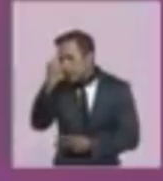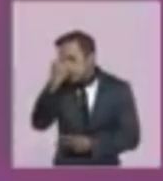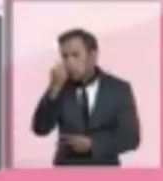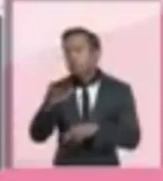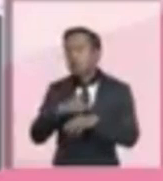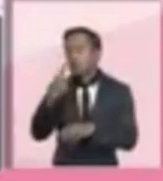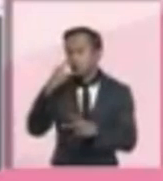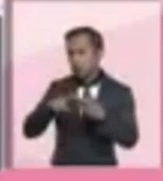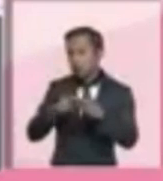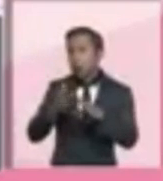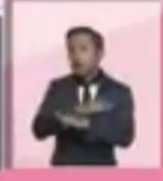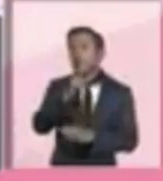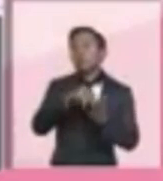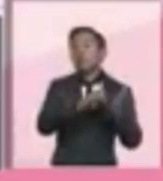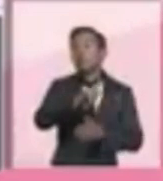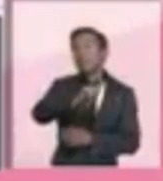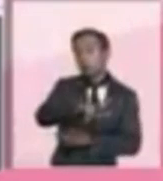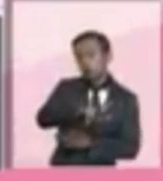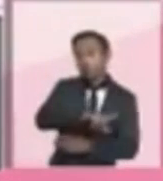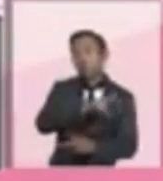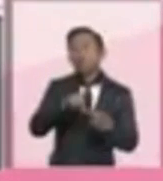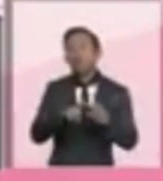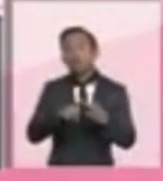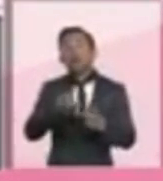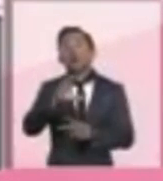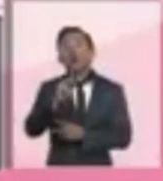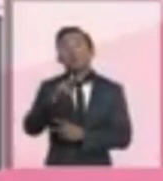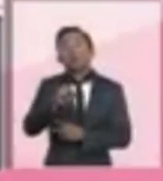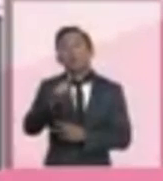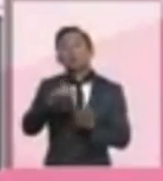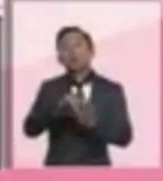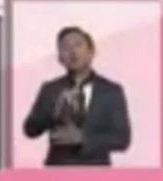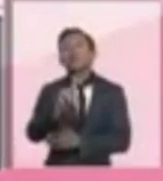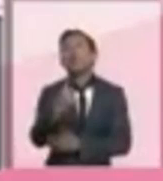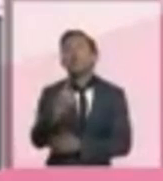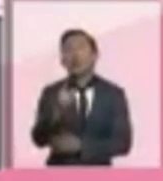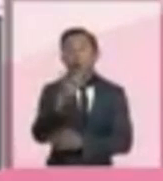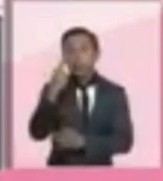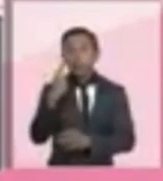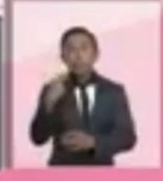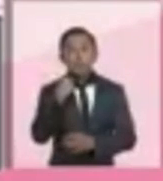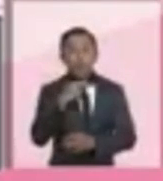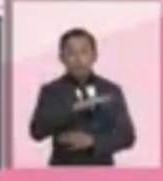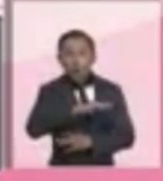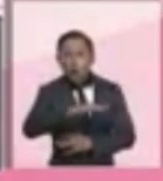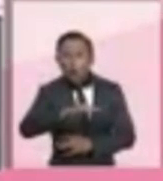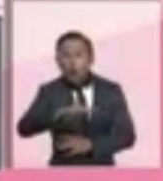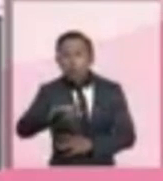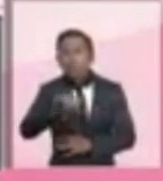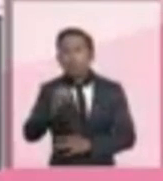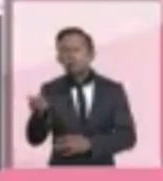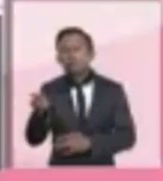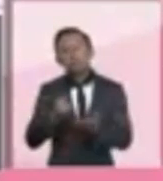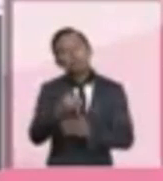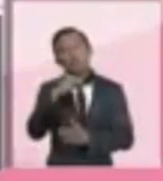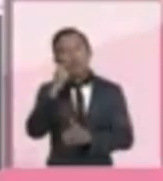1968 y después de la matanza del jueves de Corpus de 71, ¿a qué partido decidiste afiliarte? Al PRI, porque ahí estaba el